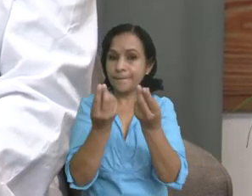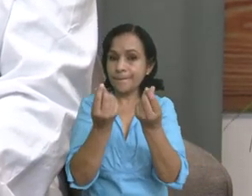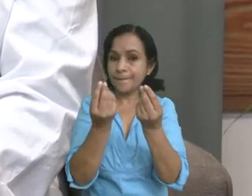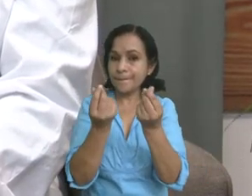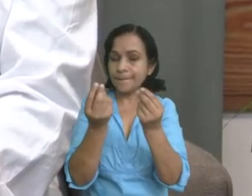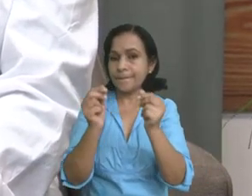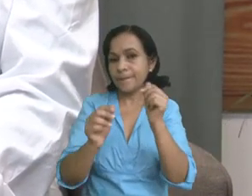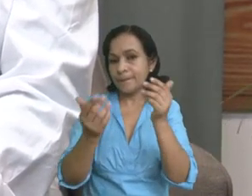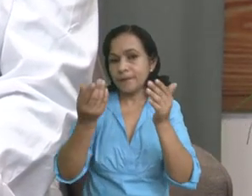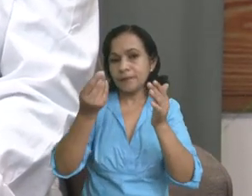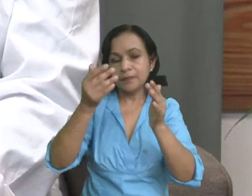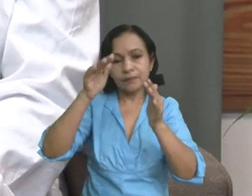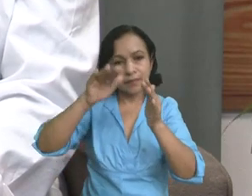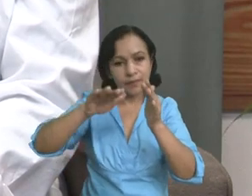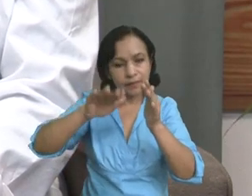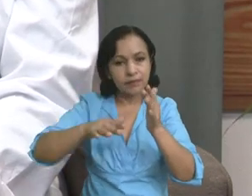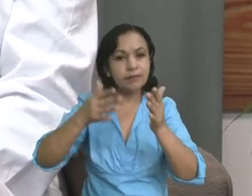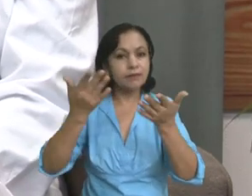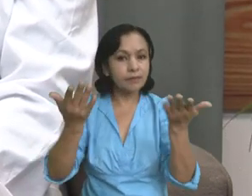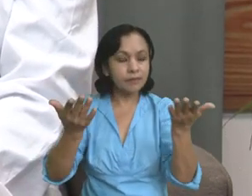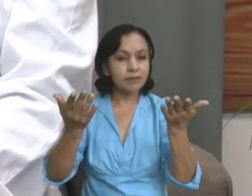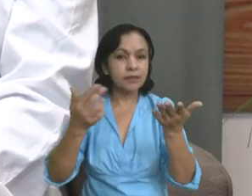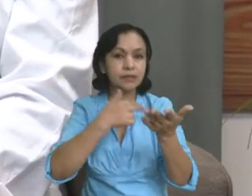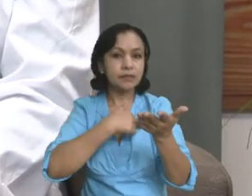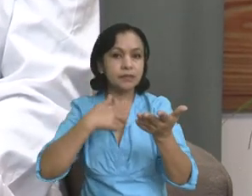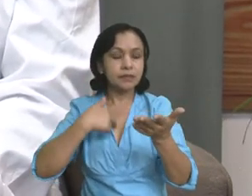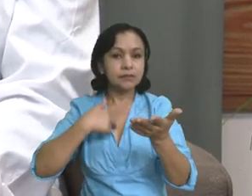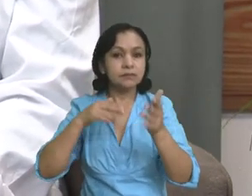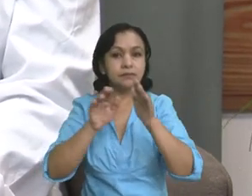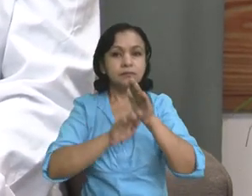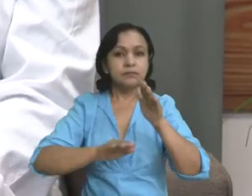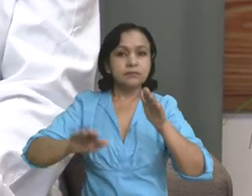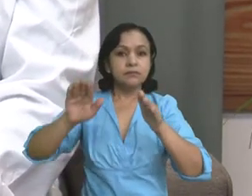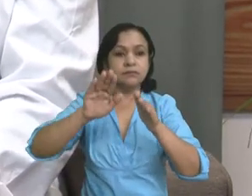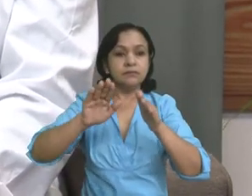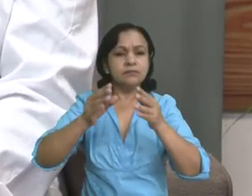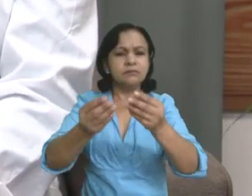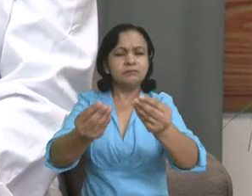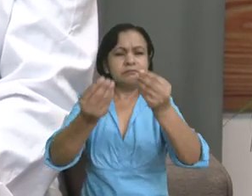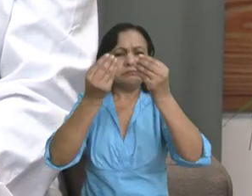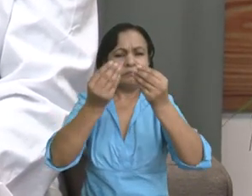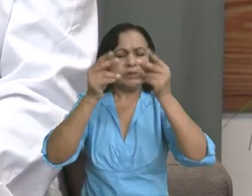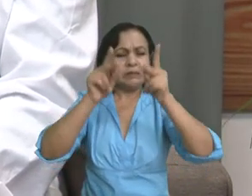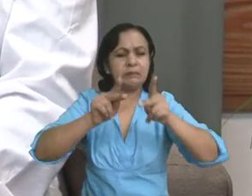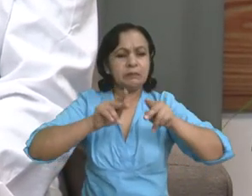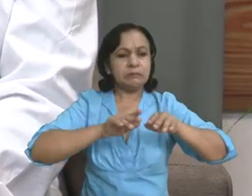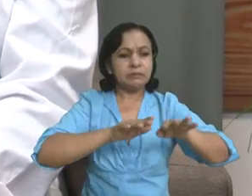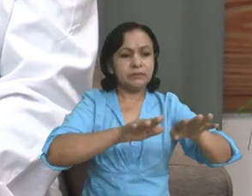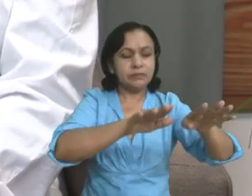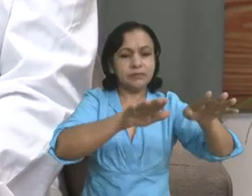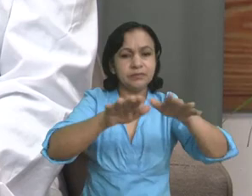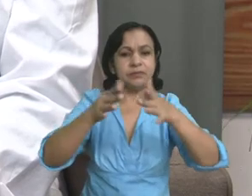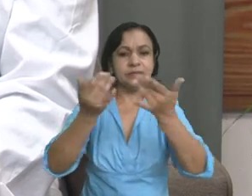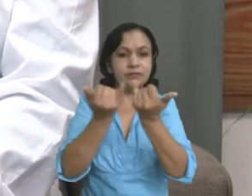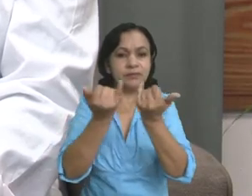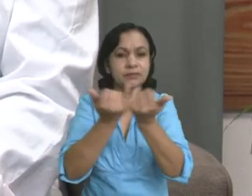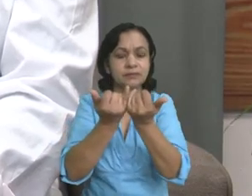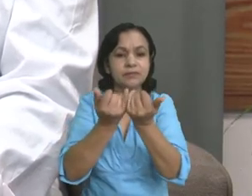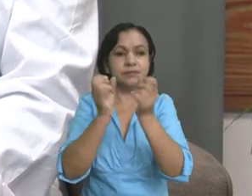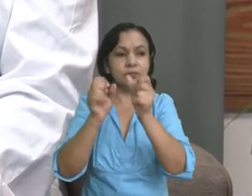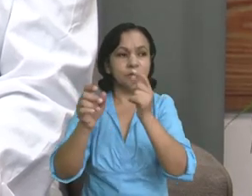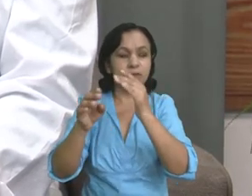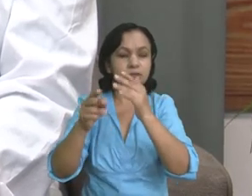menos cuantioso lo que se tenga que emplear en ya en tratar o lograr